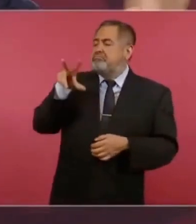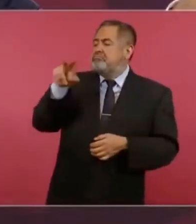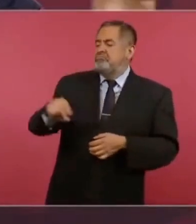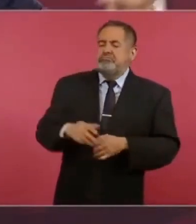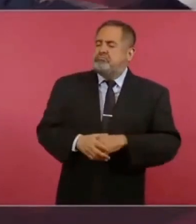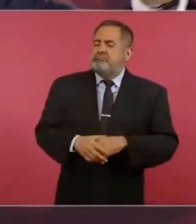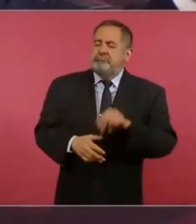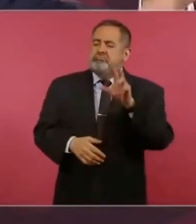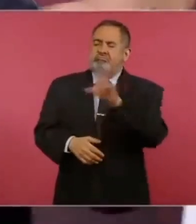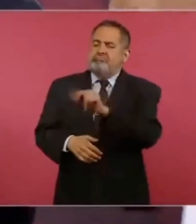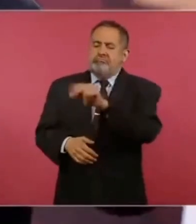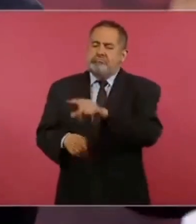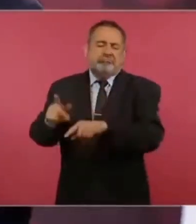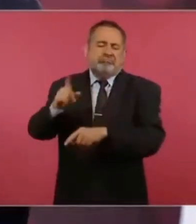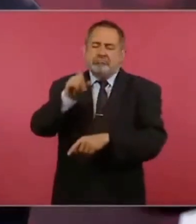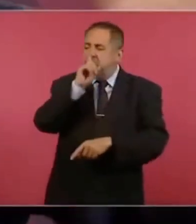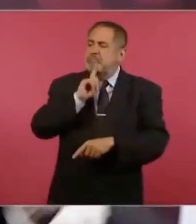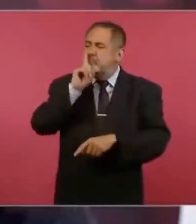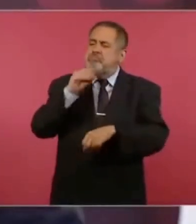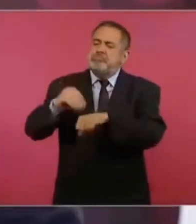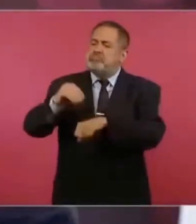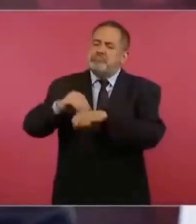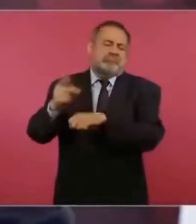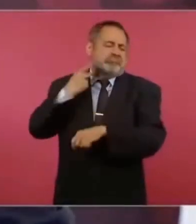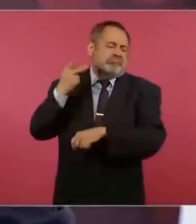alega el juez, no, esto es un asunto político.